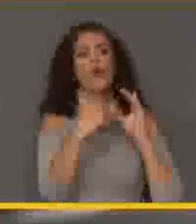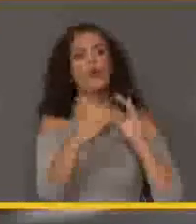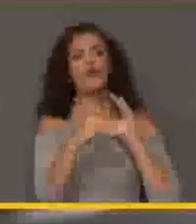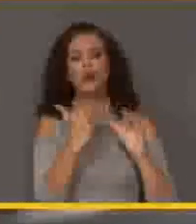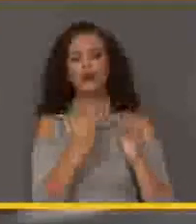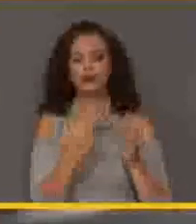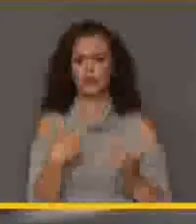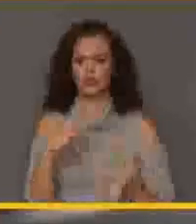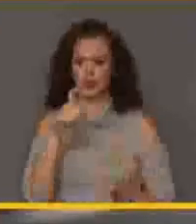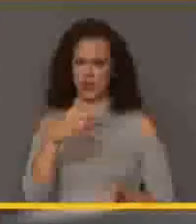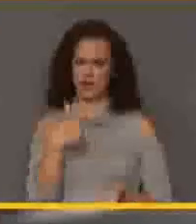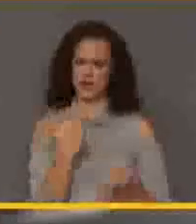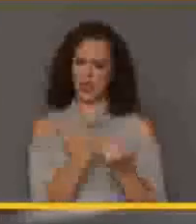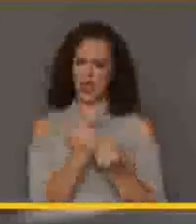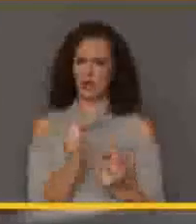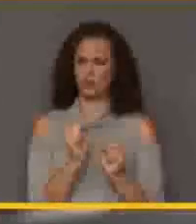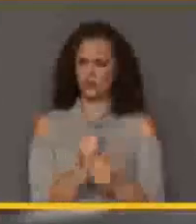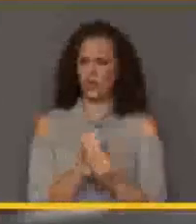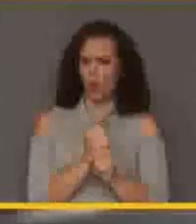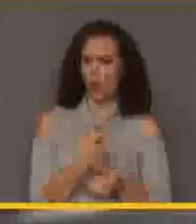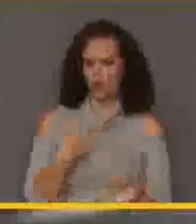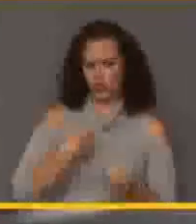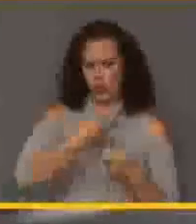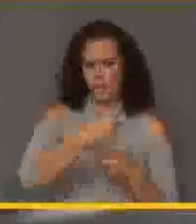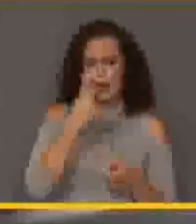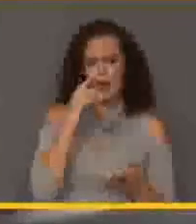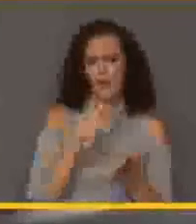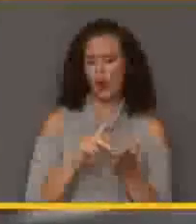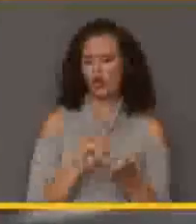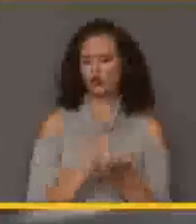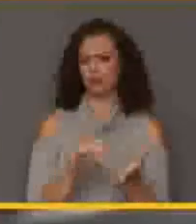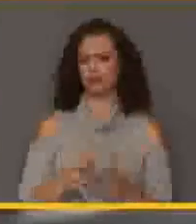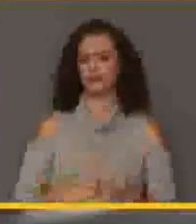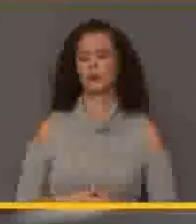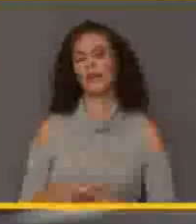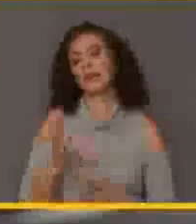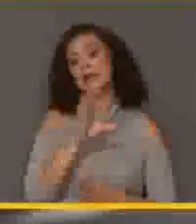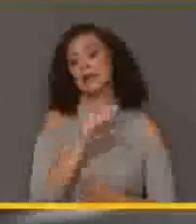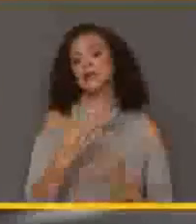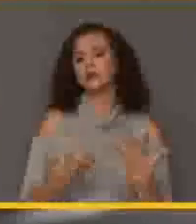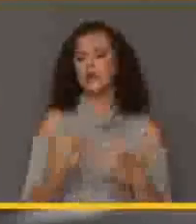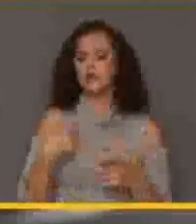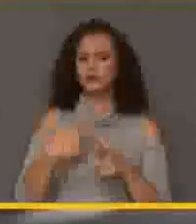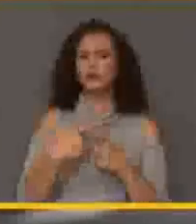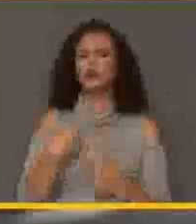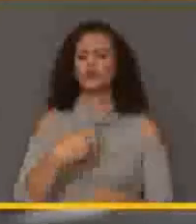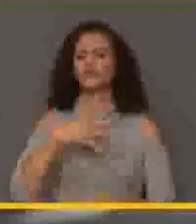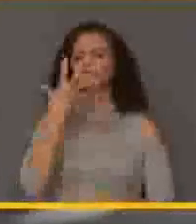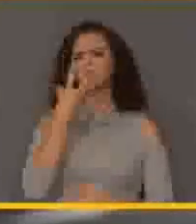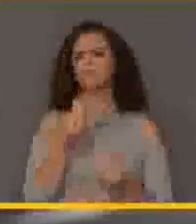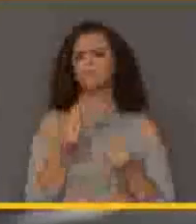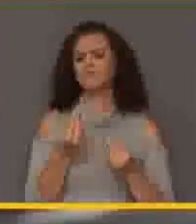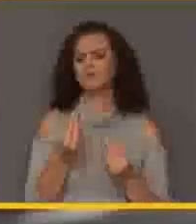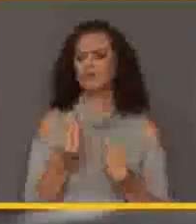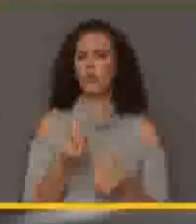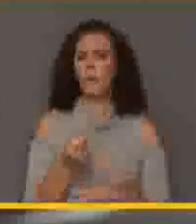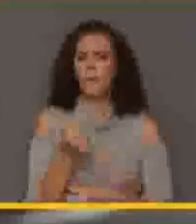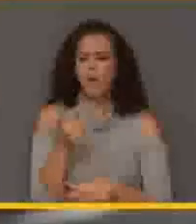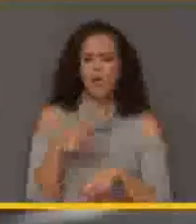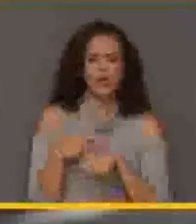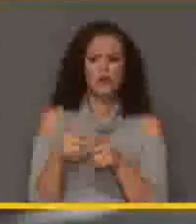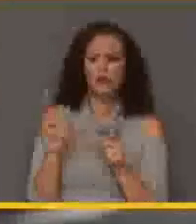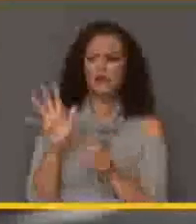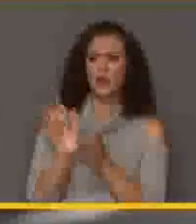cuando yo debería tener el campo seguro. Yo lo pagué por eso. Y entonces me molestó bastante de que en tan poquísimo